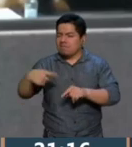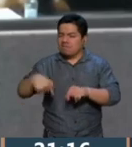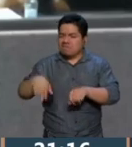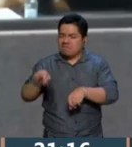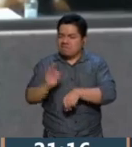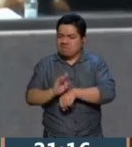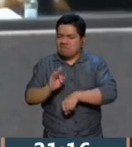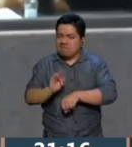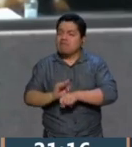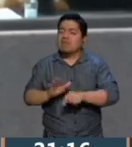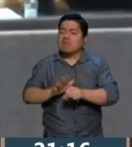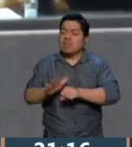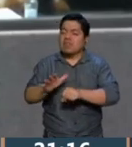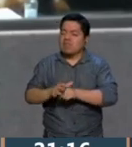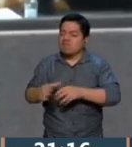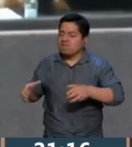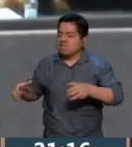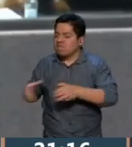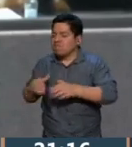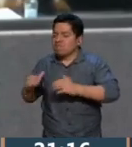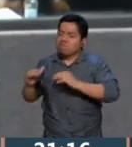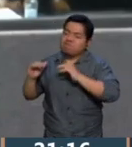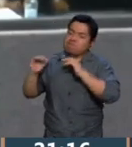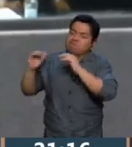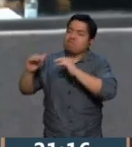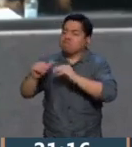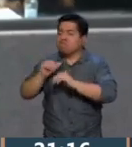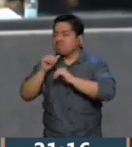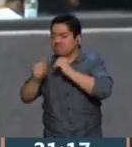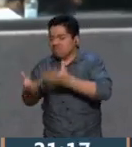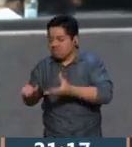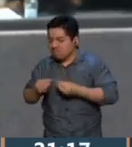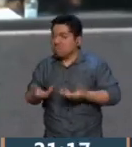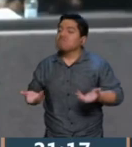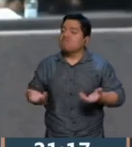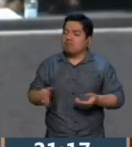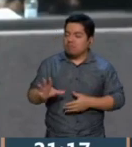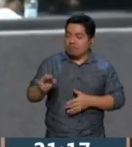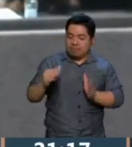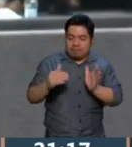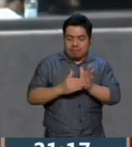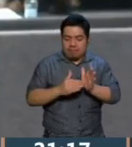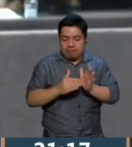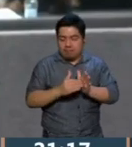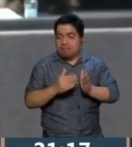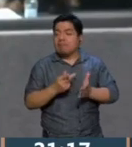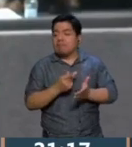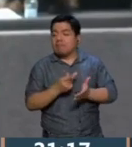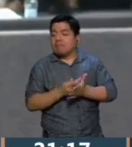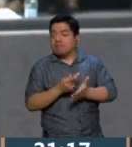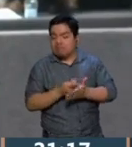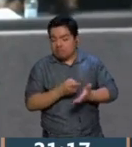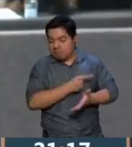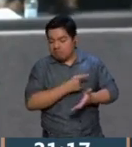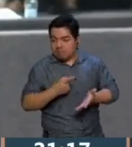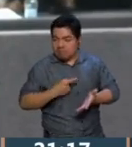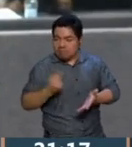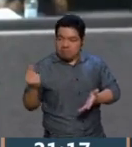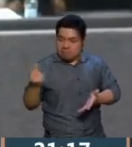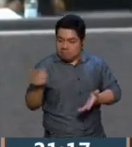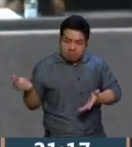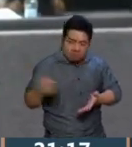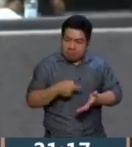a la banca privada, que no ha entregado 40,000 millones de pesos que debería entregar al